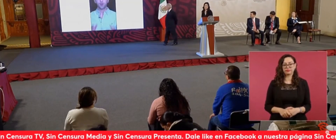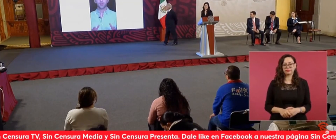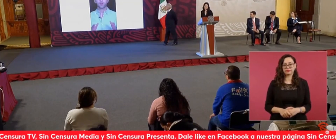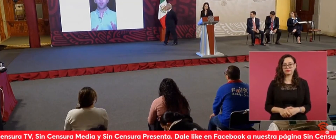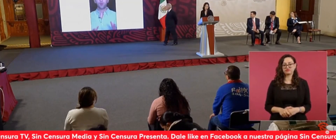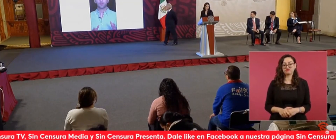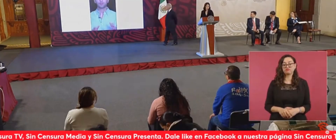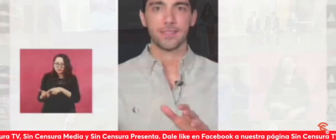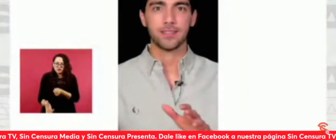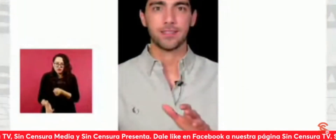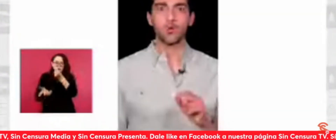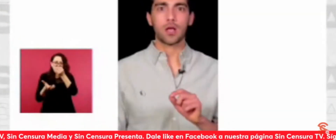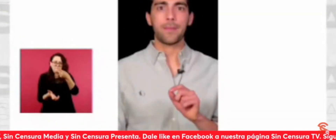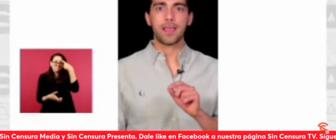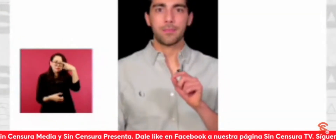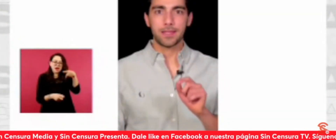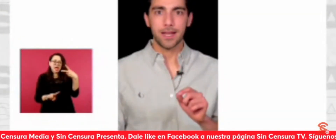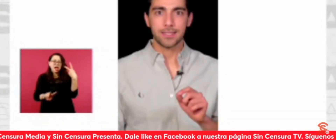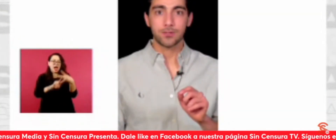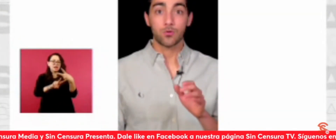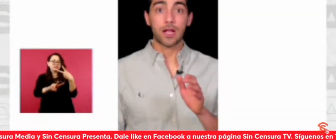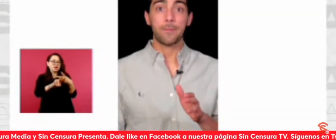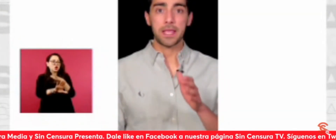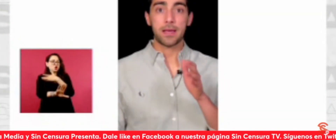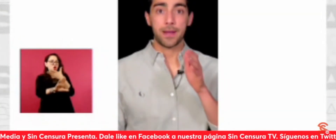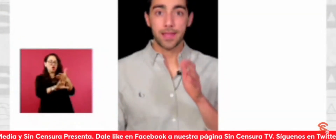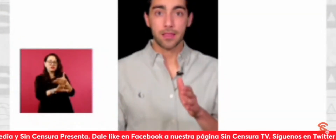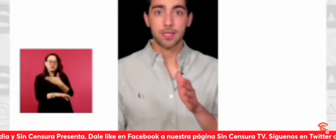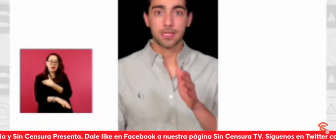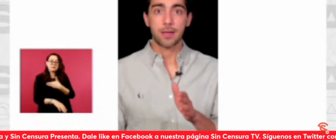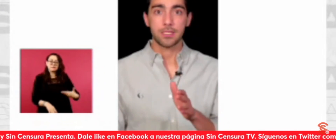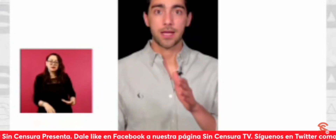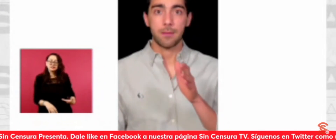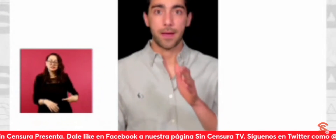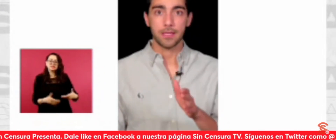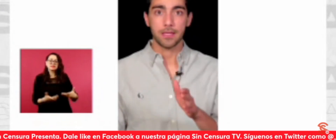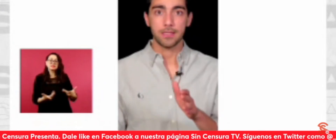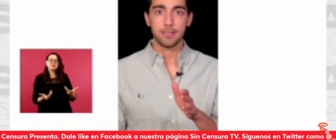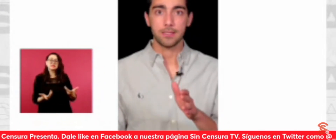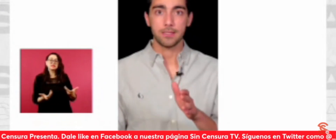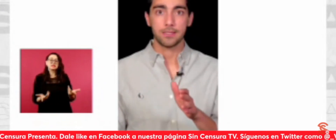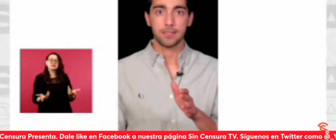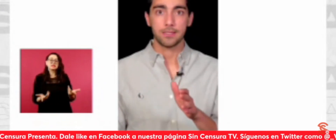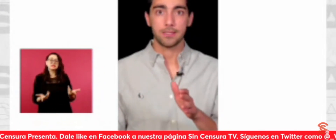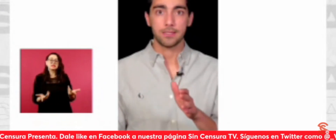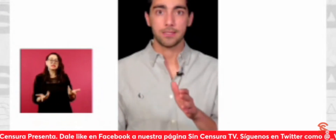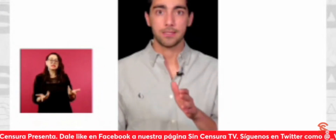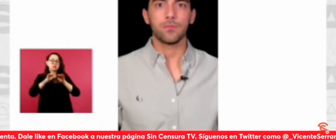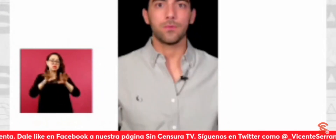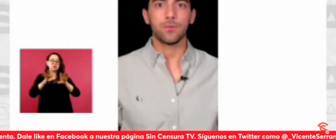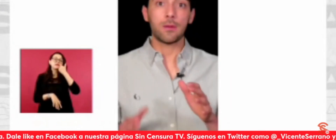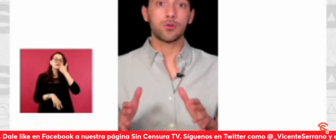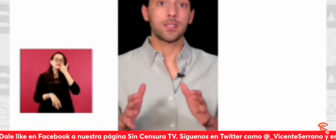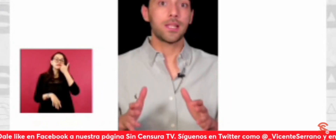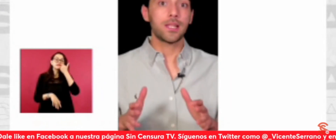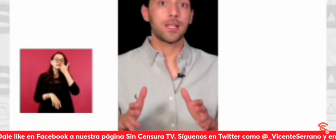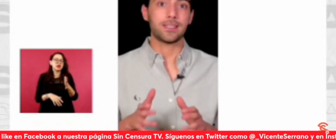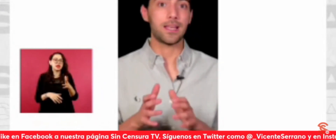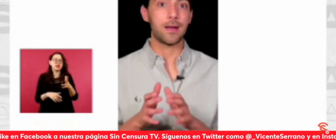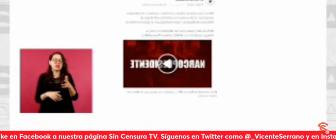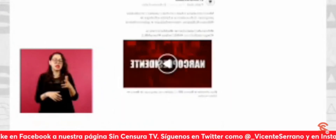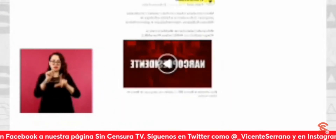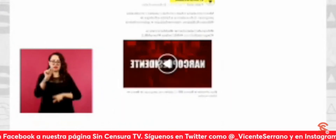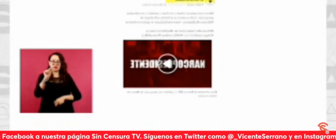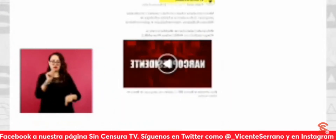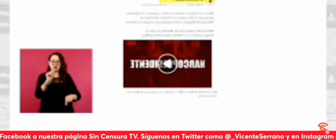El gobierno de Guanajuato es uno de los actores detrás del financiamiento de la campaña hashtag narcopresidente. Una campaña de mentiras, una campaña que pretende